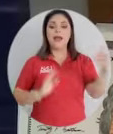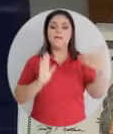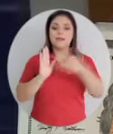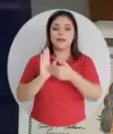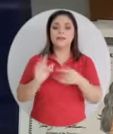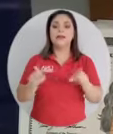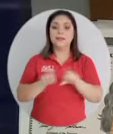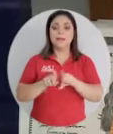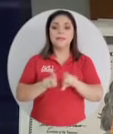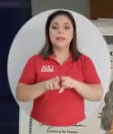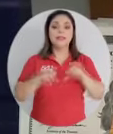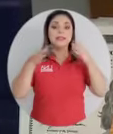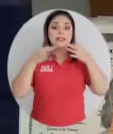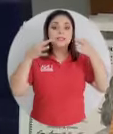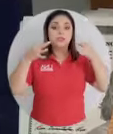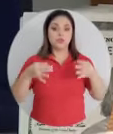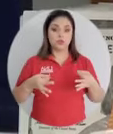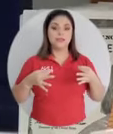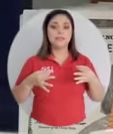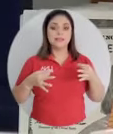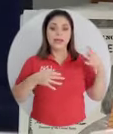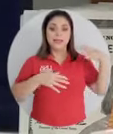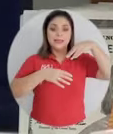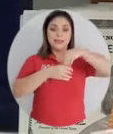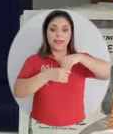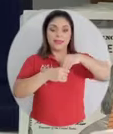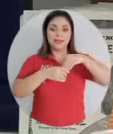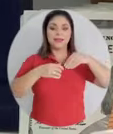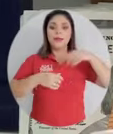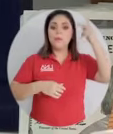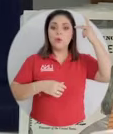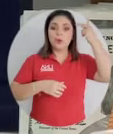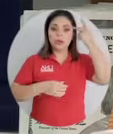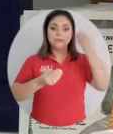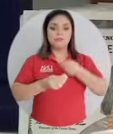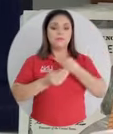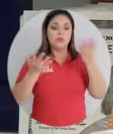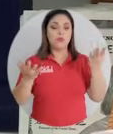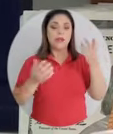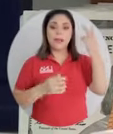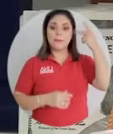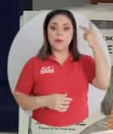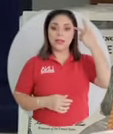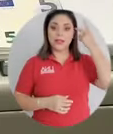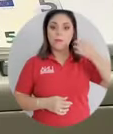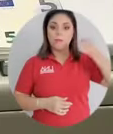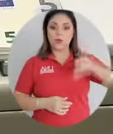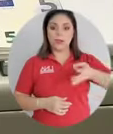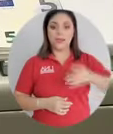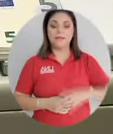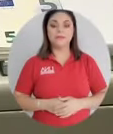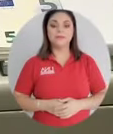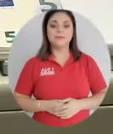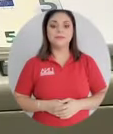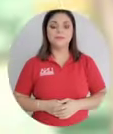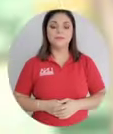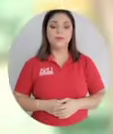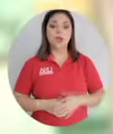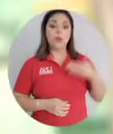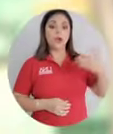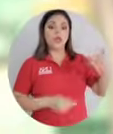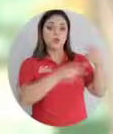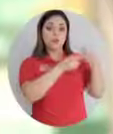tienen efectos directamente en las decisiones internas a nivel de la política pública y la política monetaria. El nombramiento del